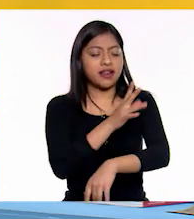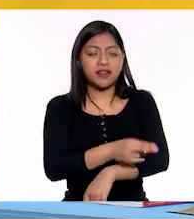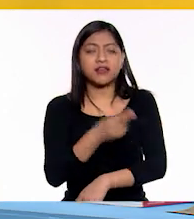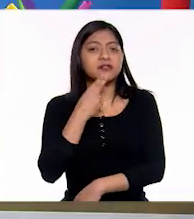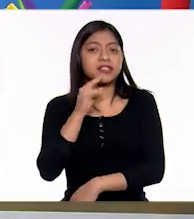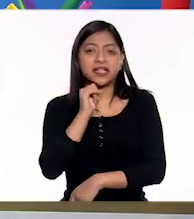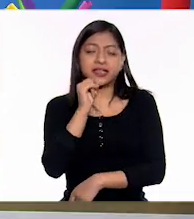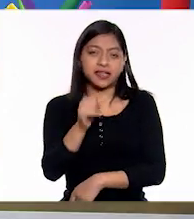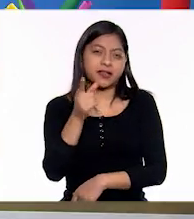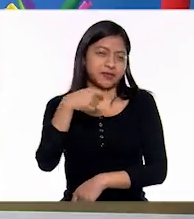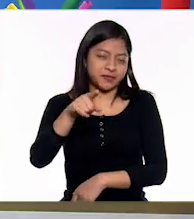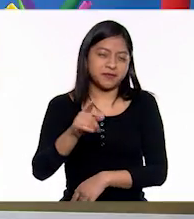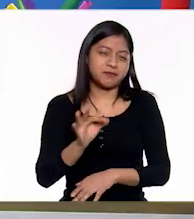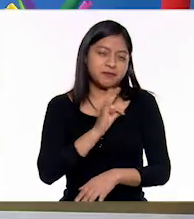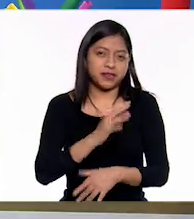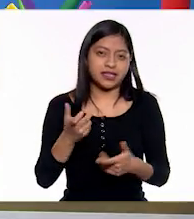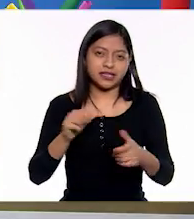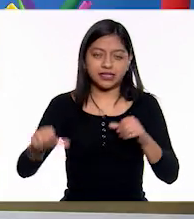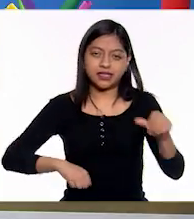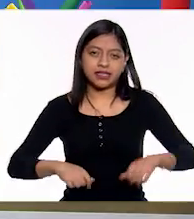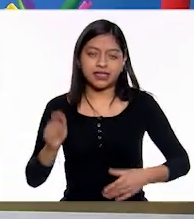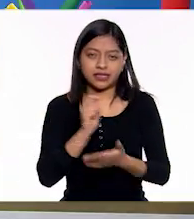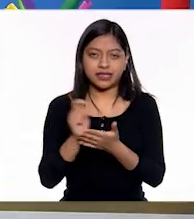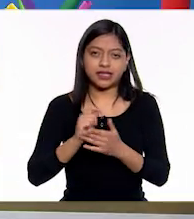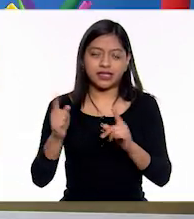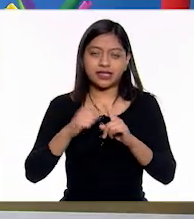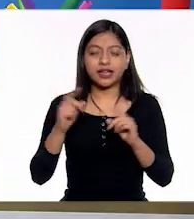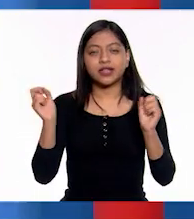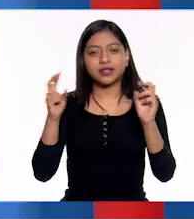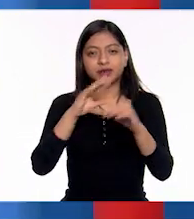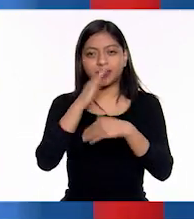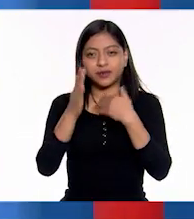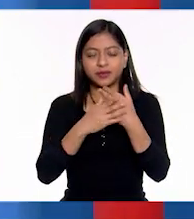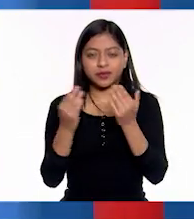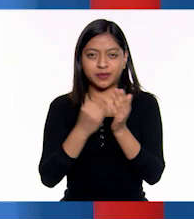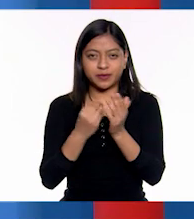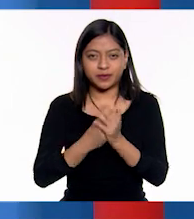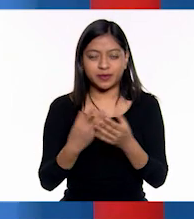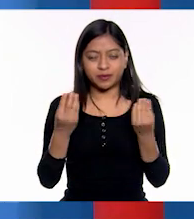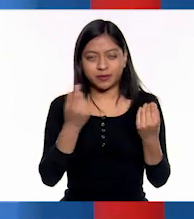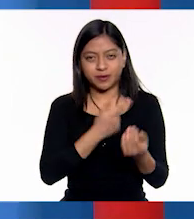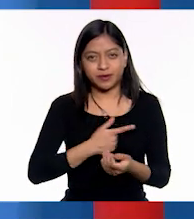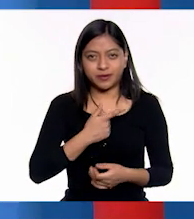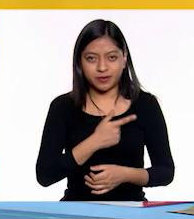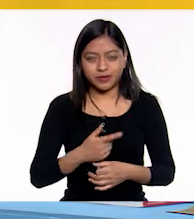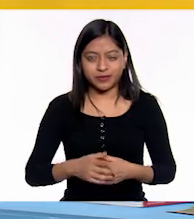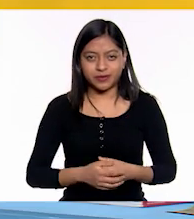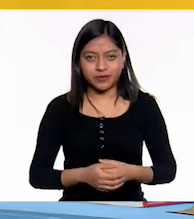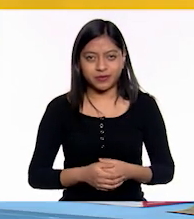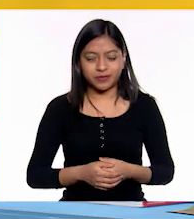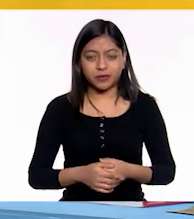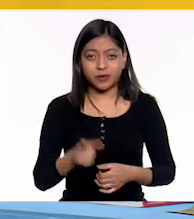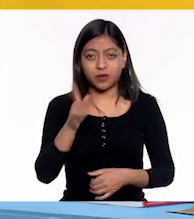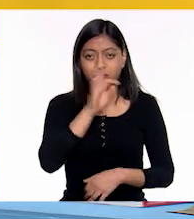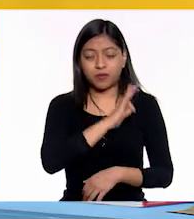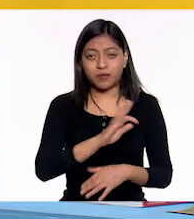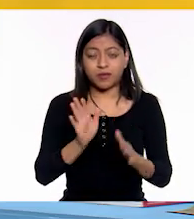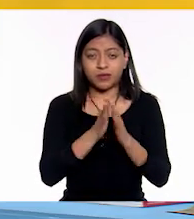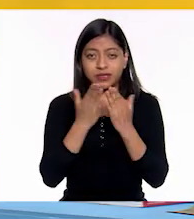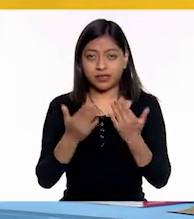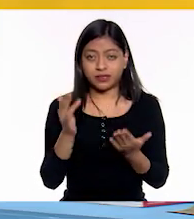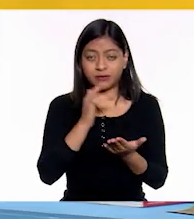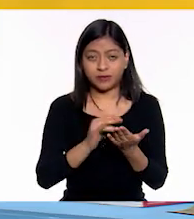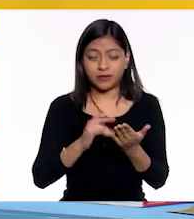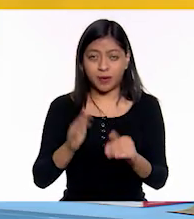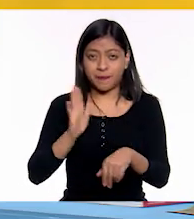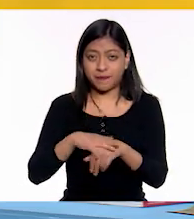es. Muchísimas gracias por la clase. Nos vemos en la siguiente, maestra. Hasta luego. Me dio mucho gusto. Si te es posible, consulta